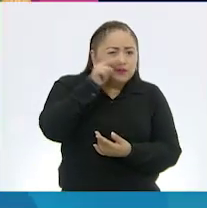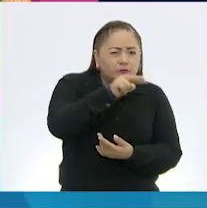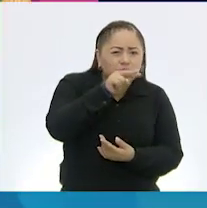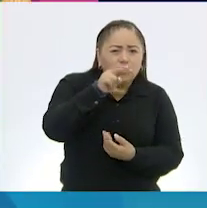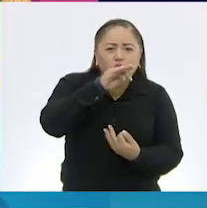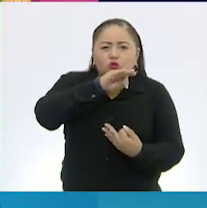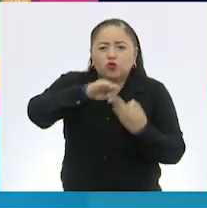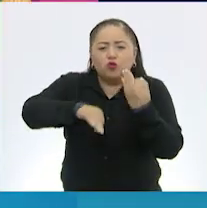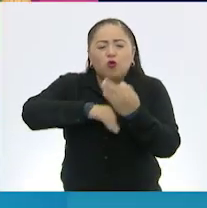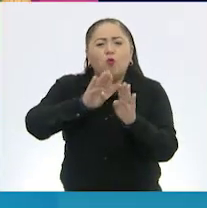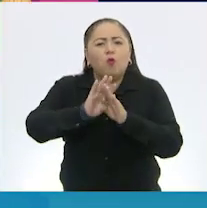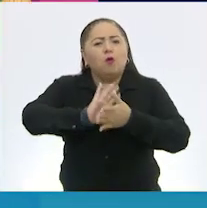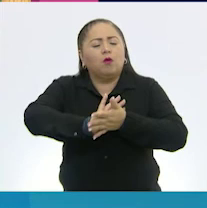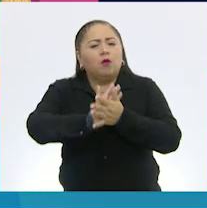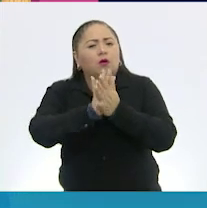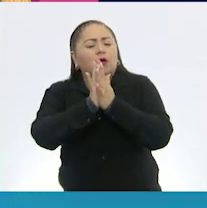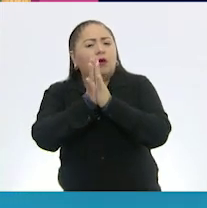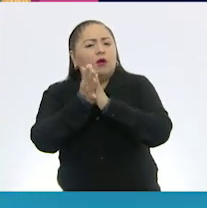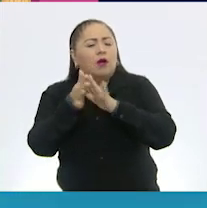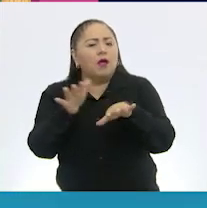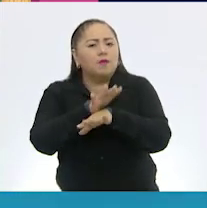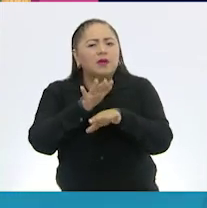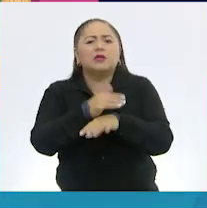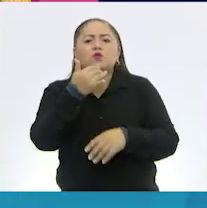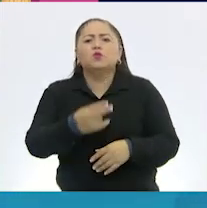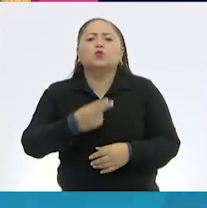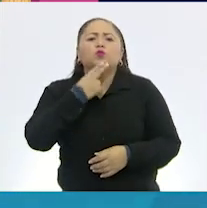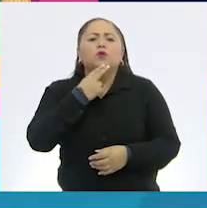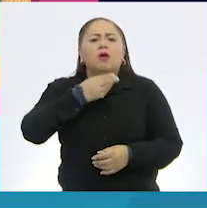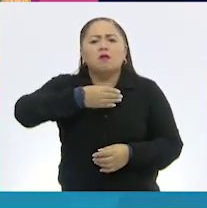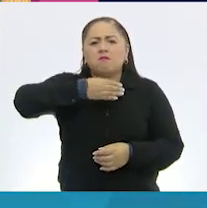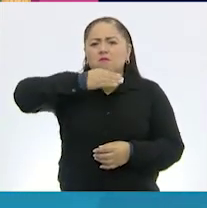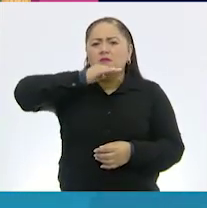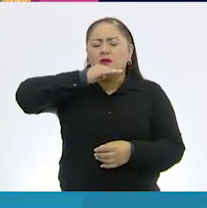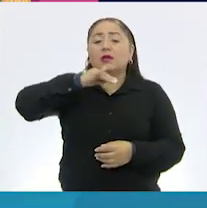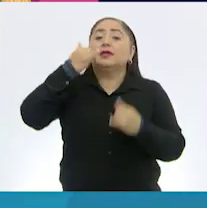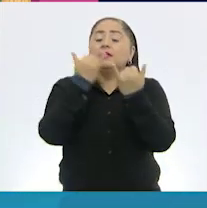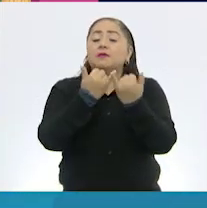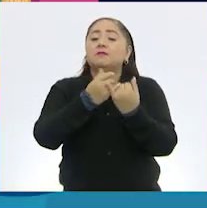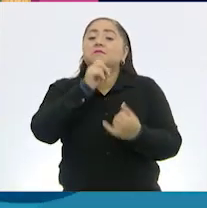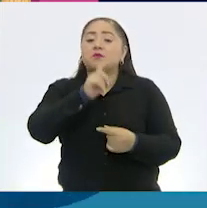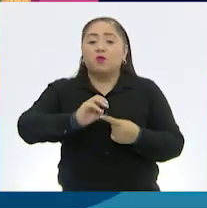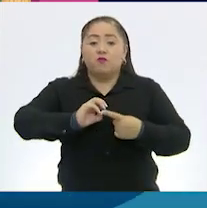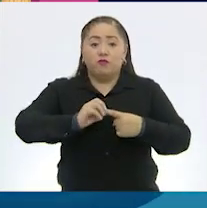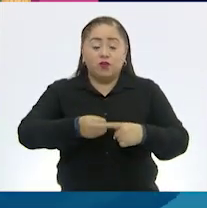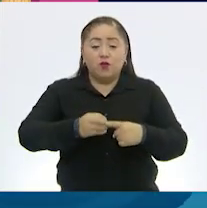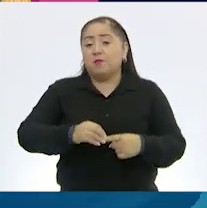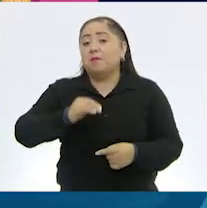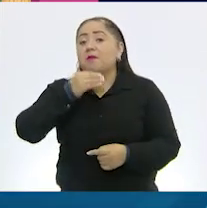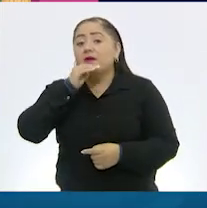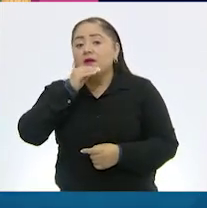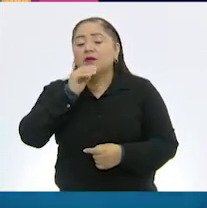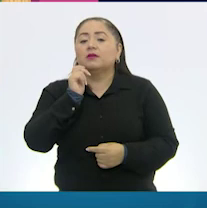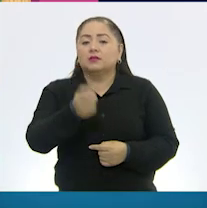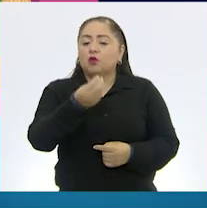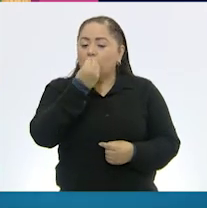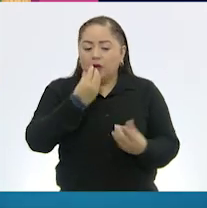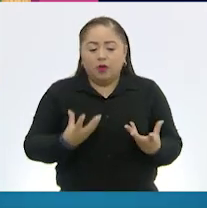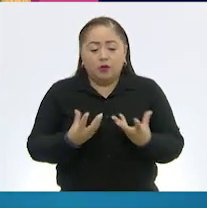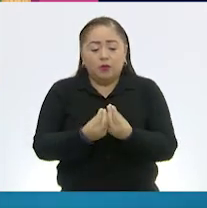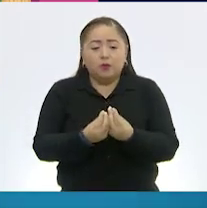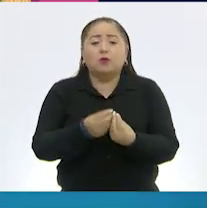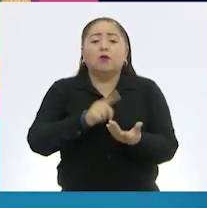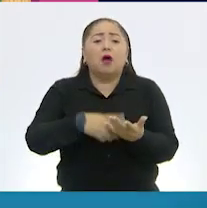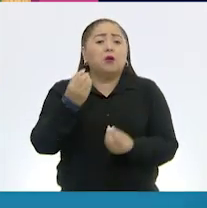toda la evolución, ventajas y usos del maíz. También el frijol y el maíz se consumen juntos desde